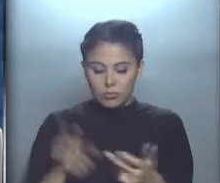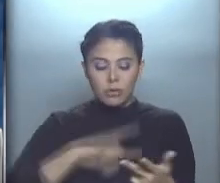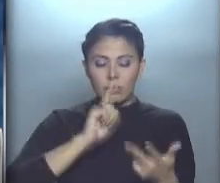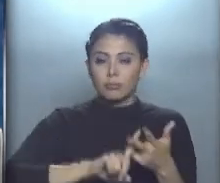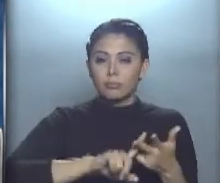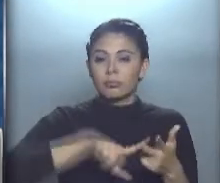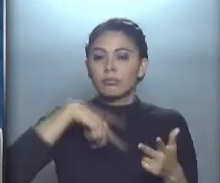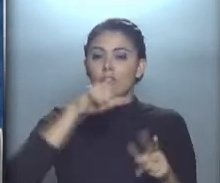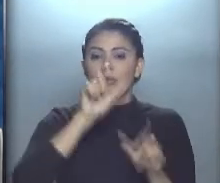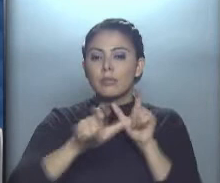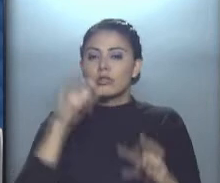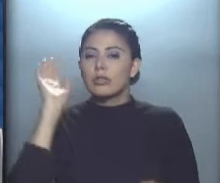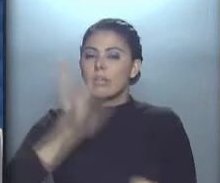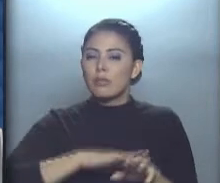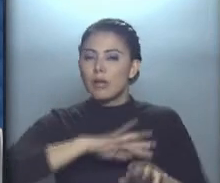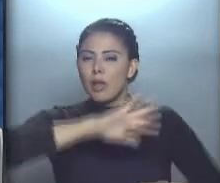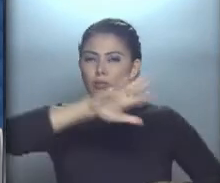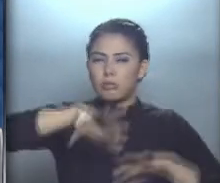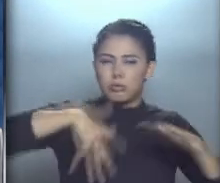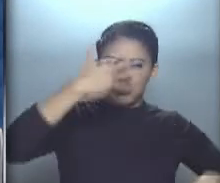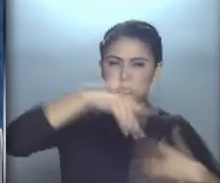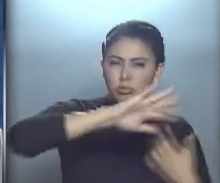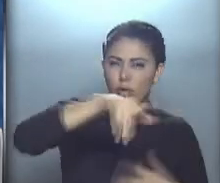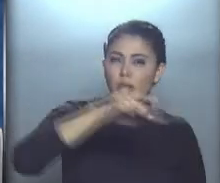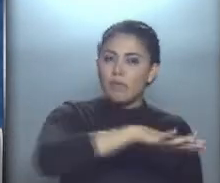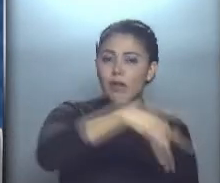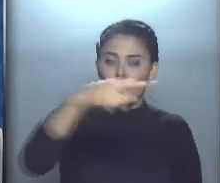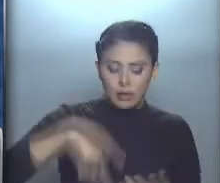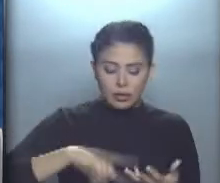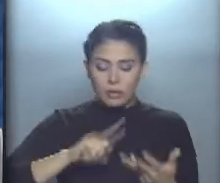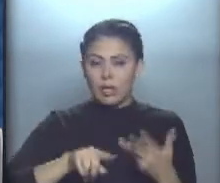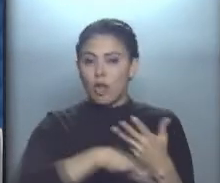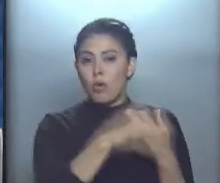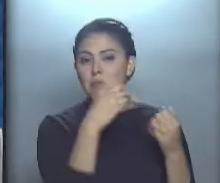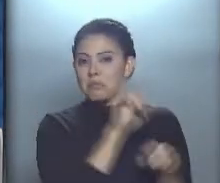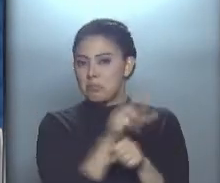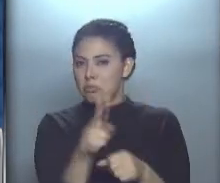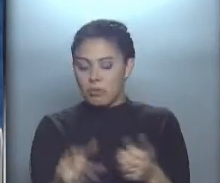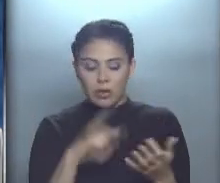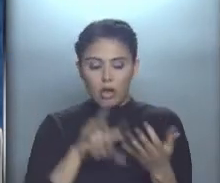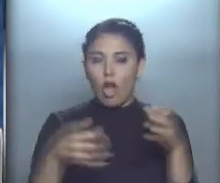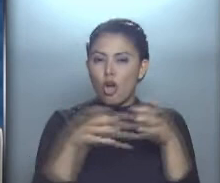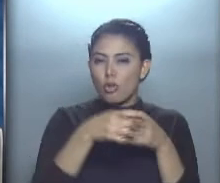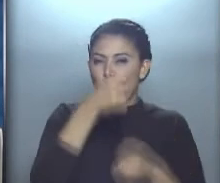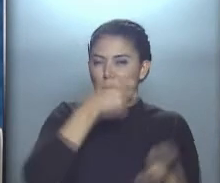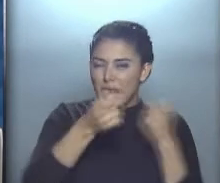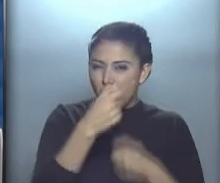agentes del disturbio y del desorden en barrios, liberación de zonas, grupos de